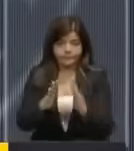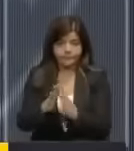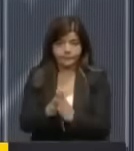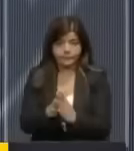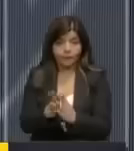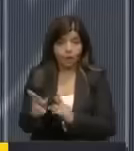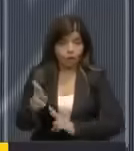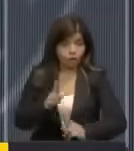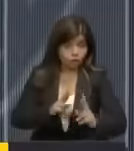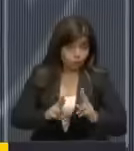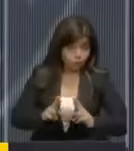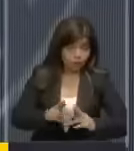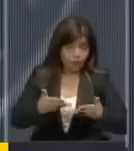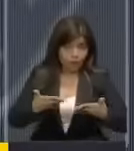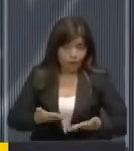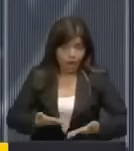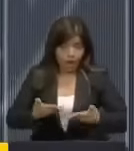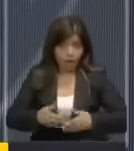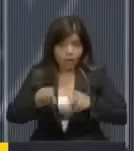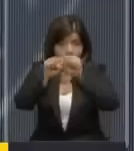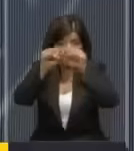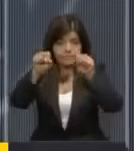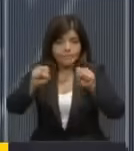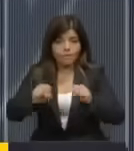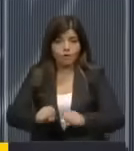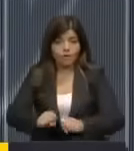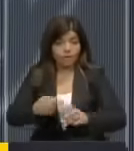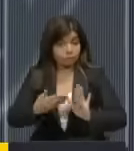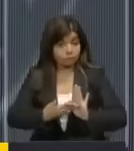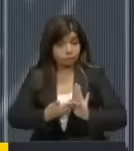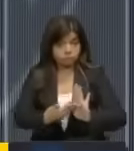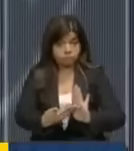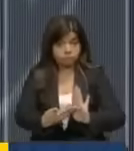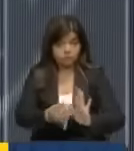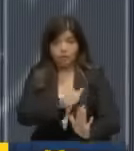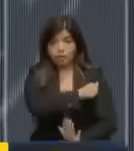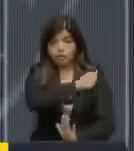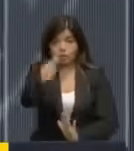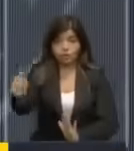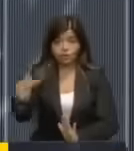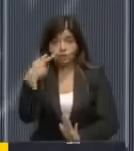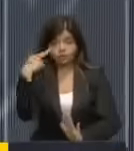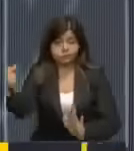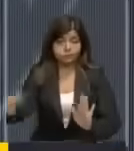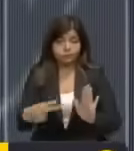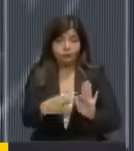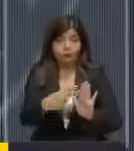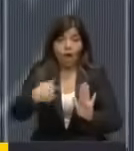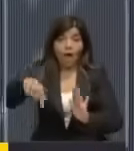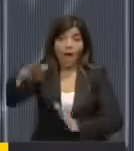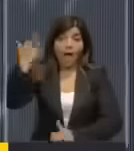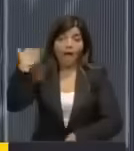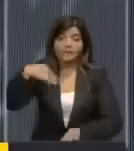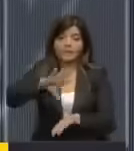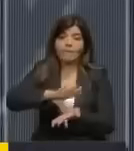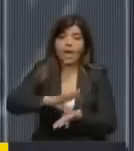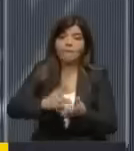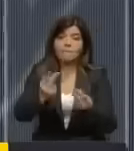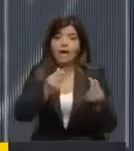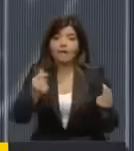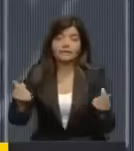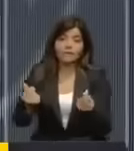Los resultados de este modelo están a la vista de todos. De ser el país más rico del mundo, hoy